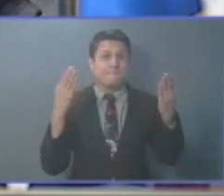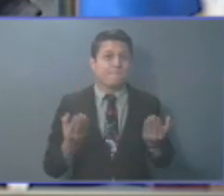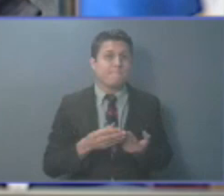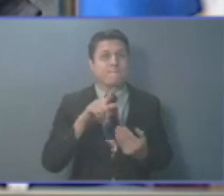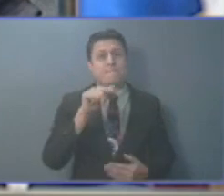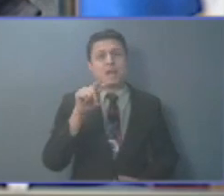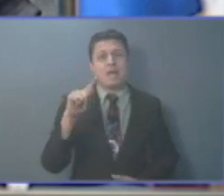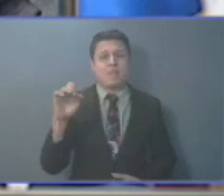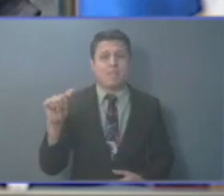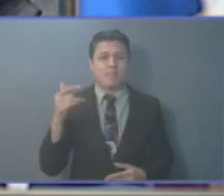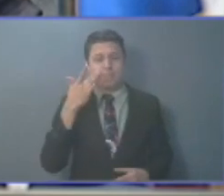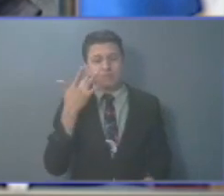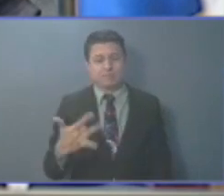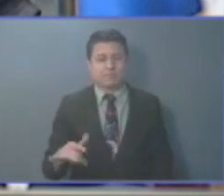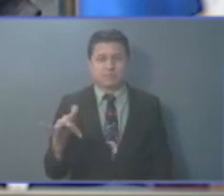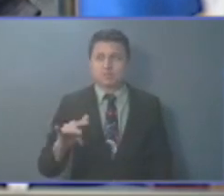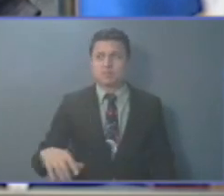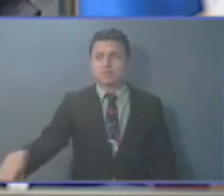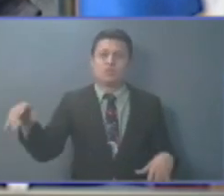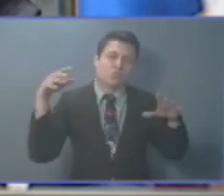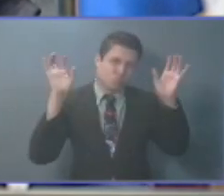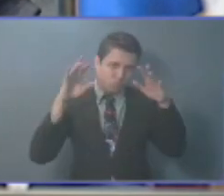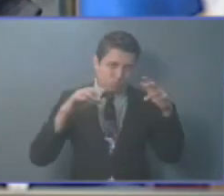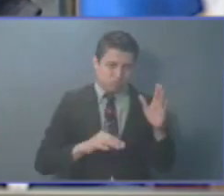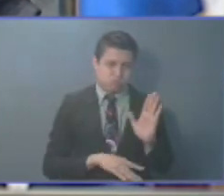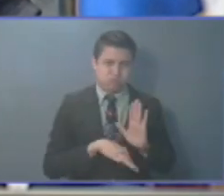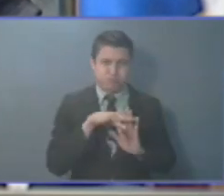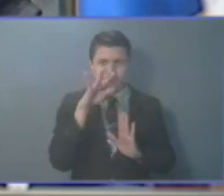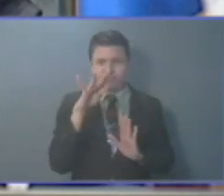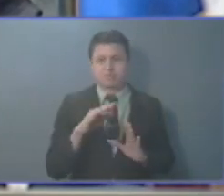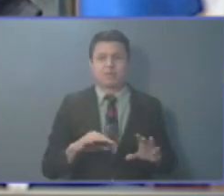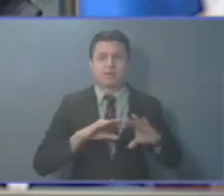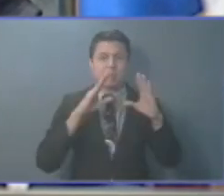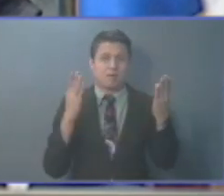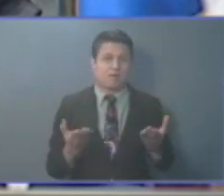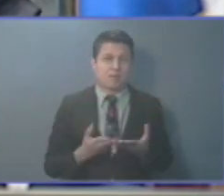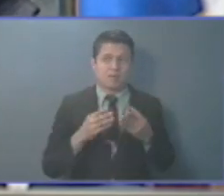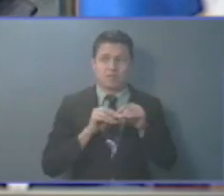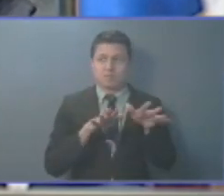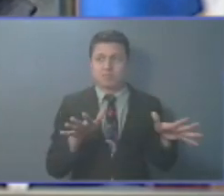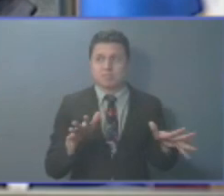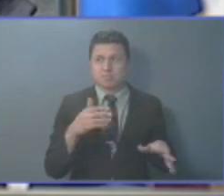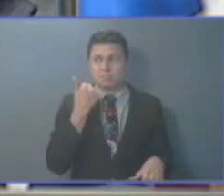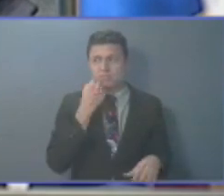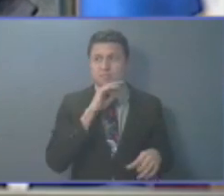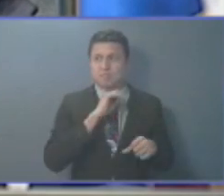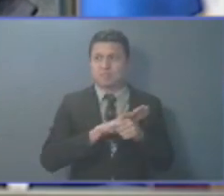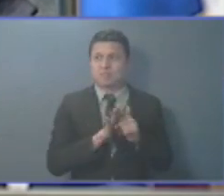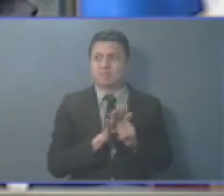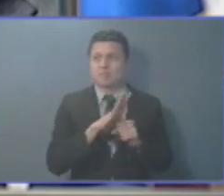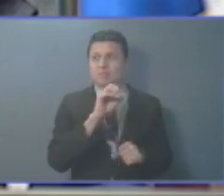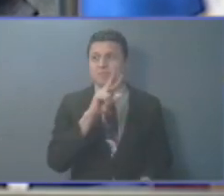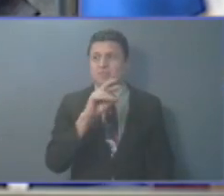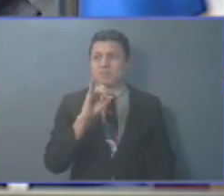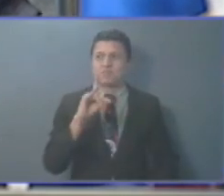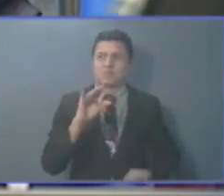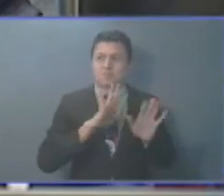naturales, calamidades públicas o, en este caso, una epidemia planetaria mejor conocida como pandemia.